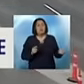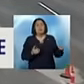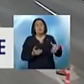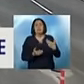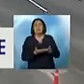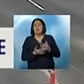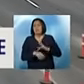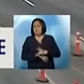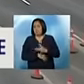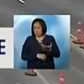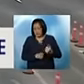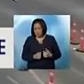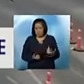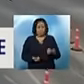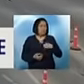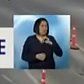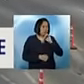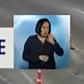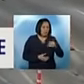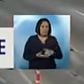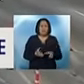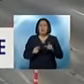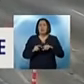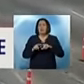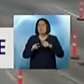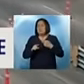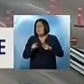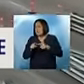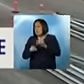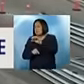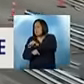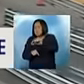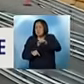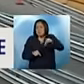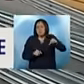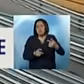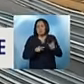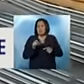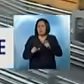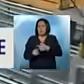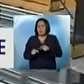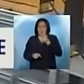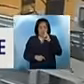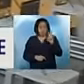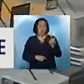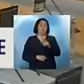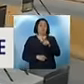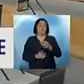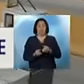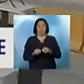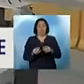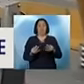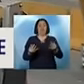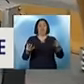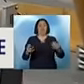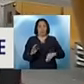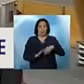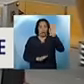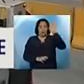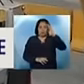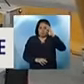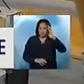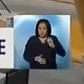desplegado más temprano, ¿no? Porque se anunciaban varios piquetes de manifestantes. Sin embargo, como tú ves, la cantidad de los mismos sobrepasó al